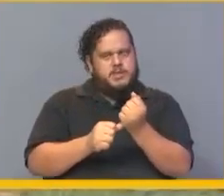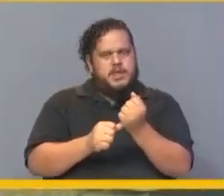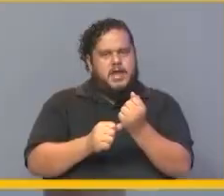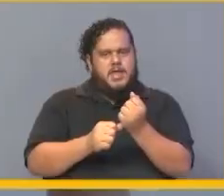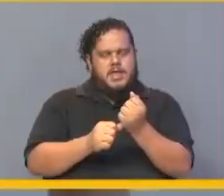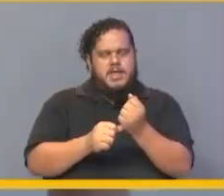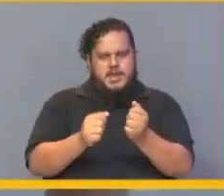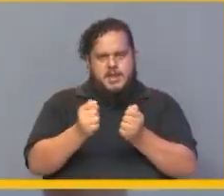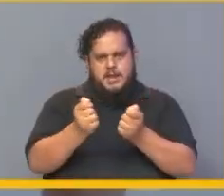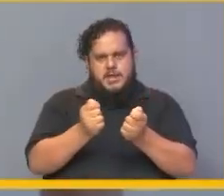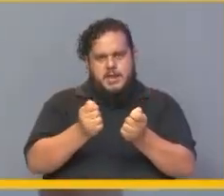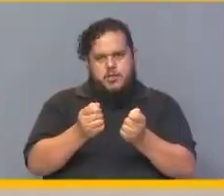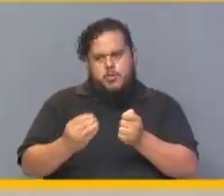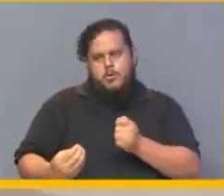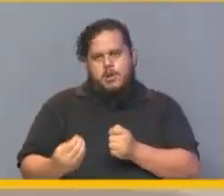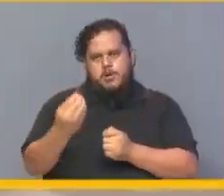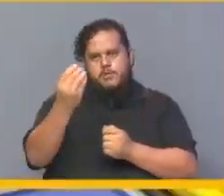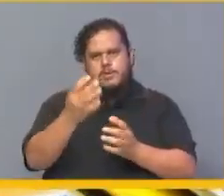juvenil.